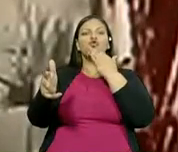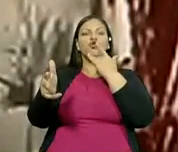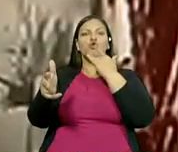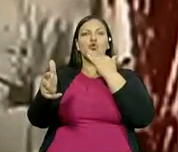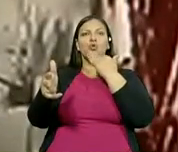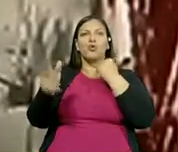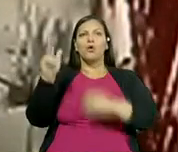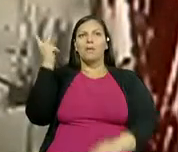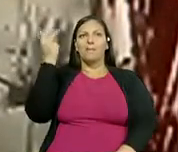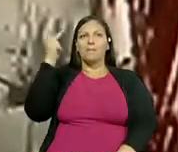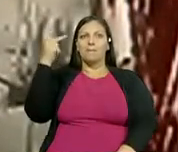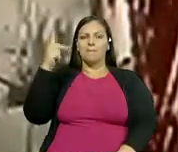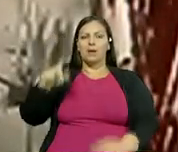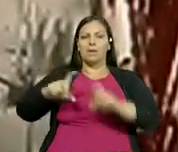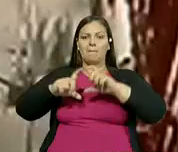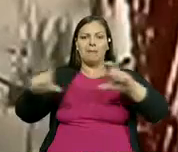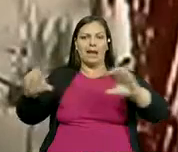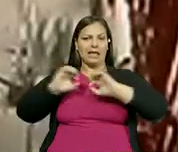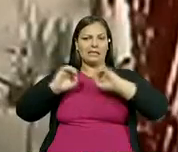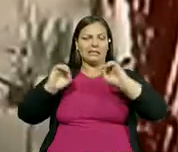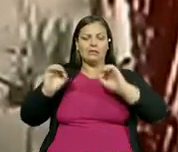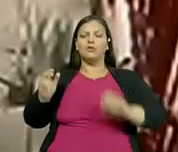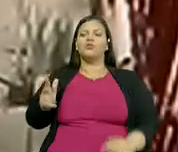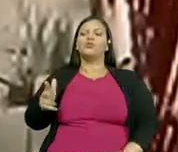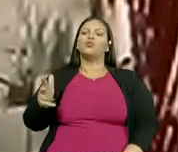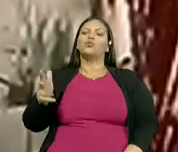Regresa y el conductor se estaciona en la esquina.